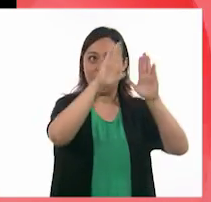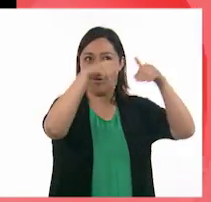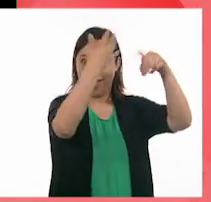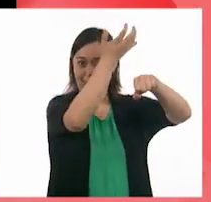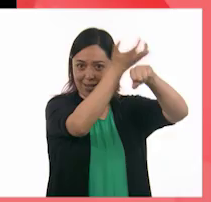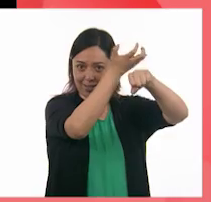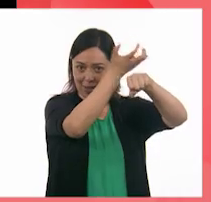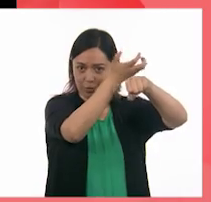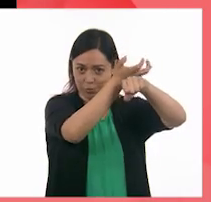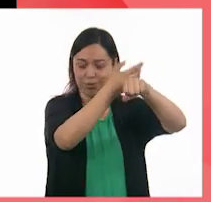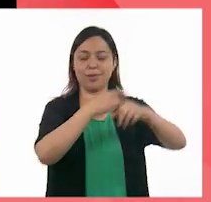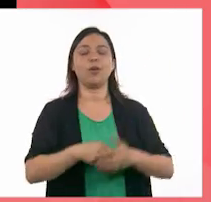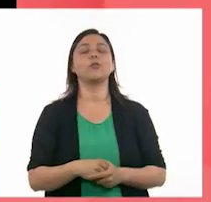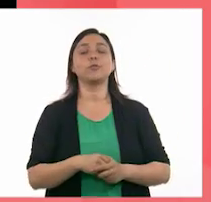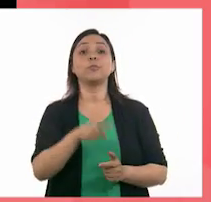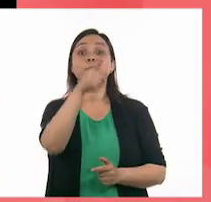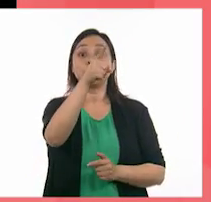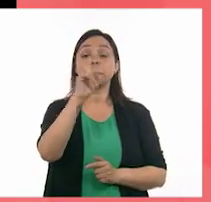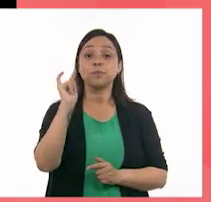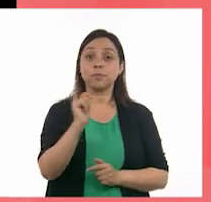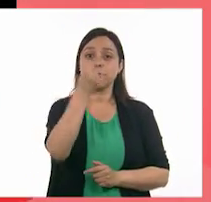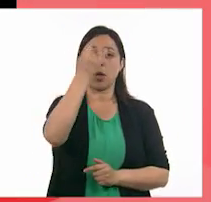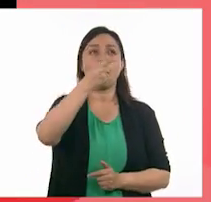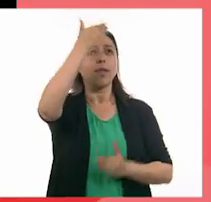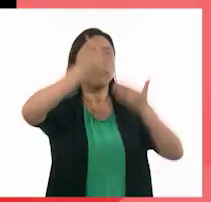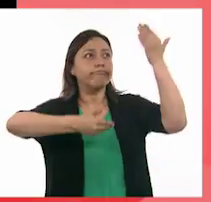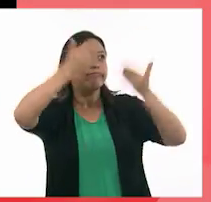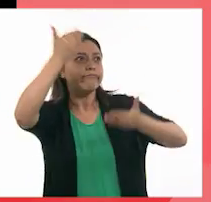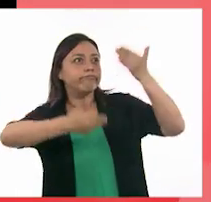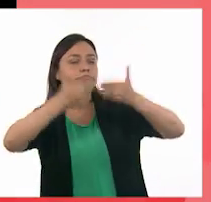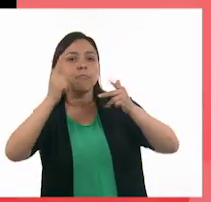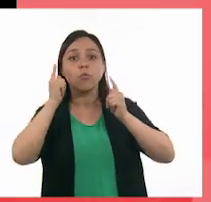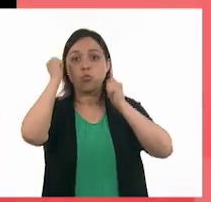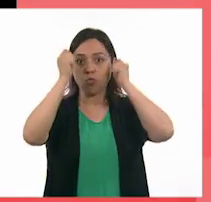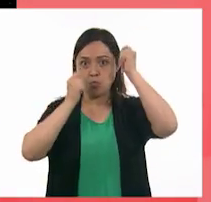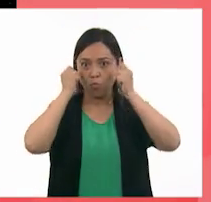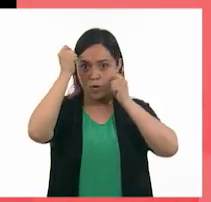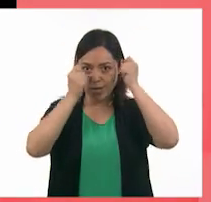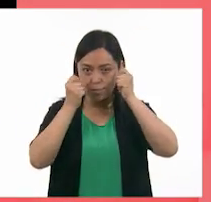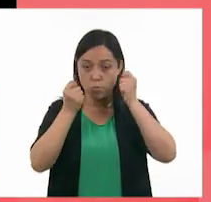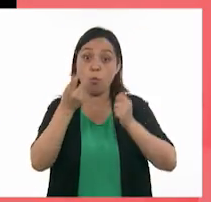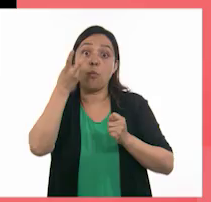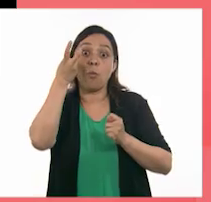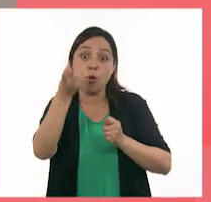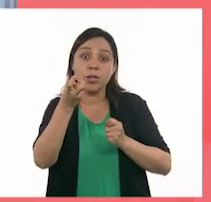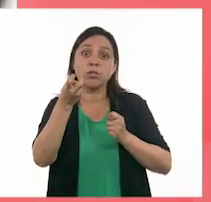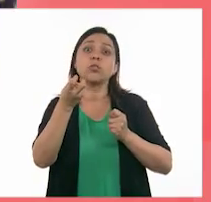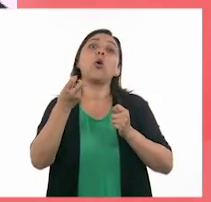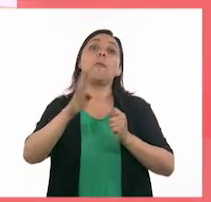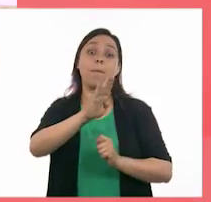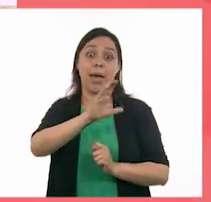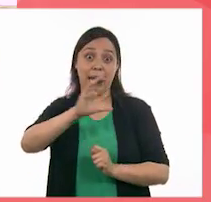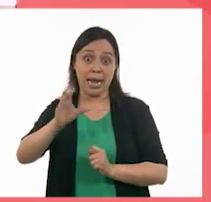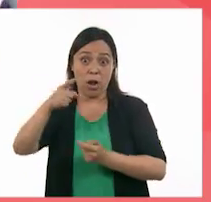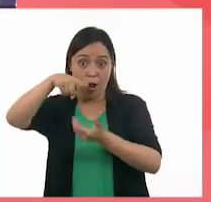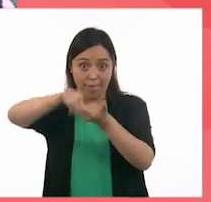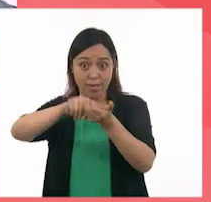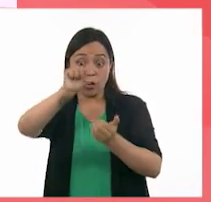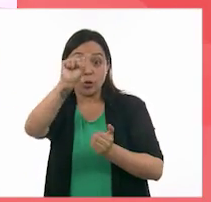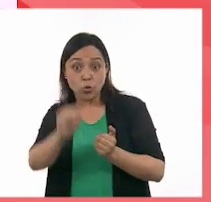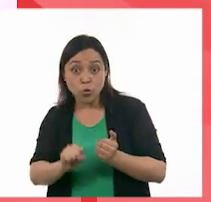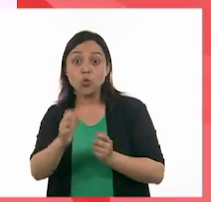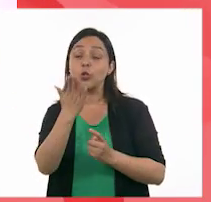Tijuana empieza a tener una afluencia de turismo, y eso también provoca que muchos migrantes provenientes del estado de Baja California Sur y